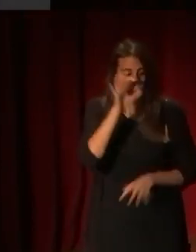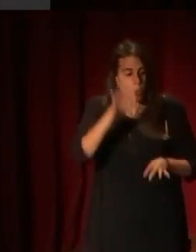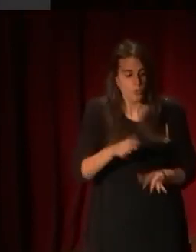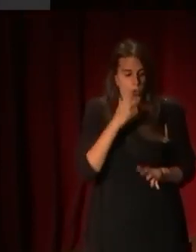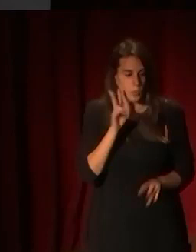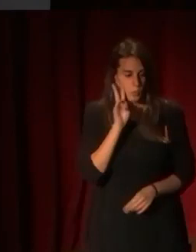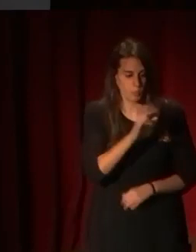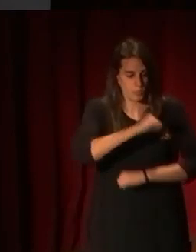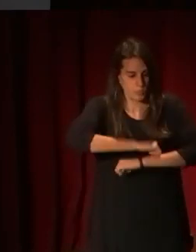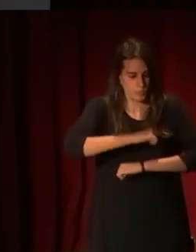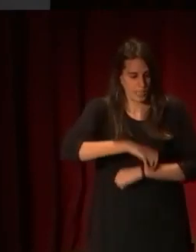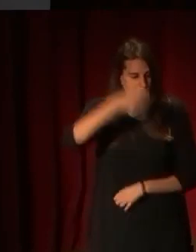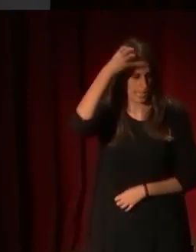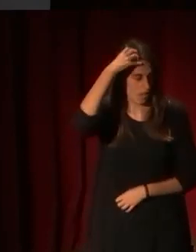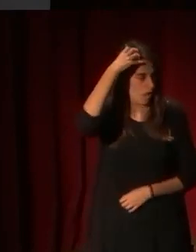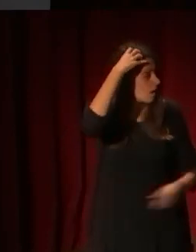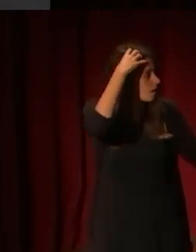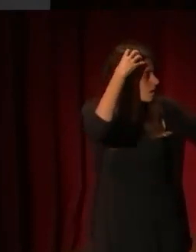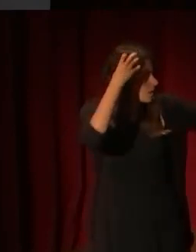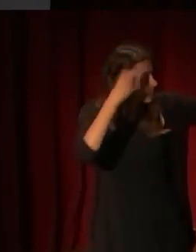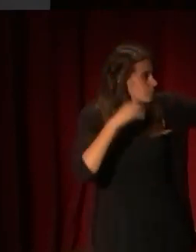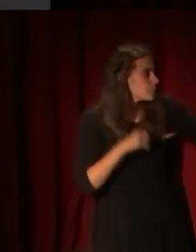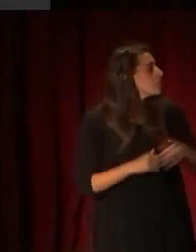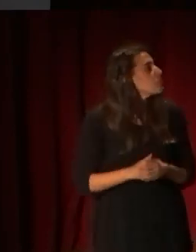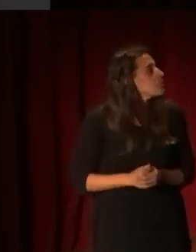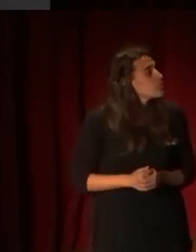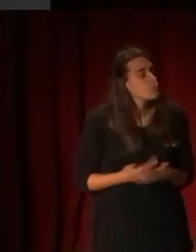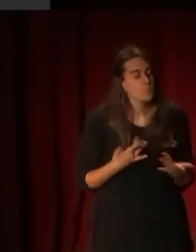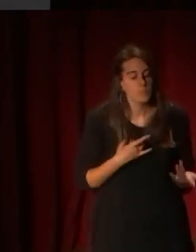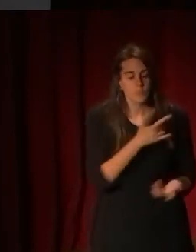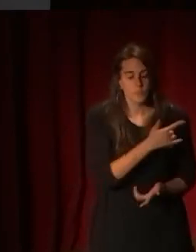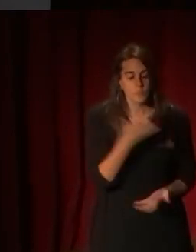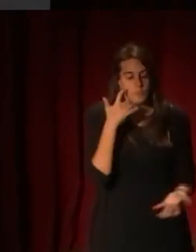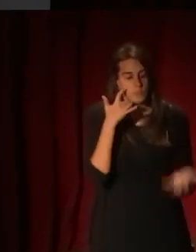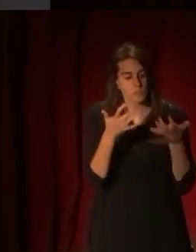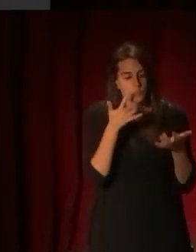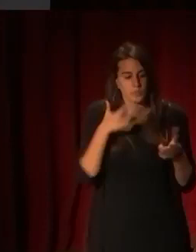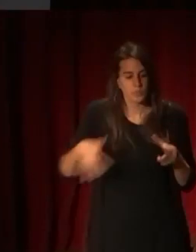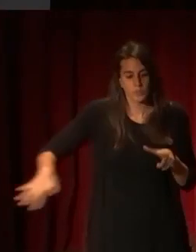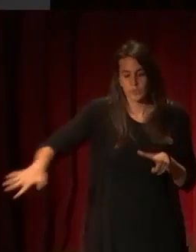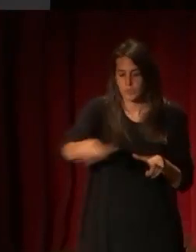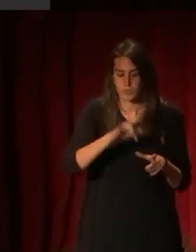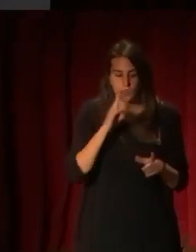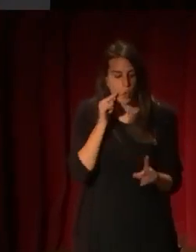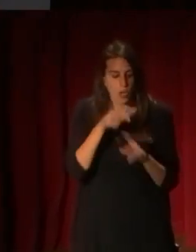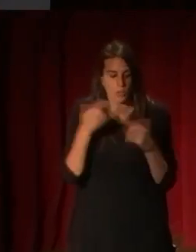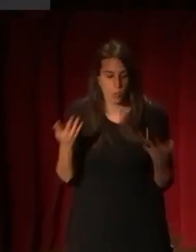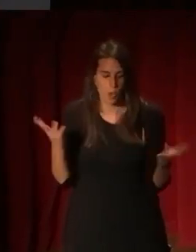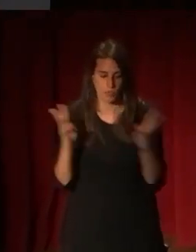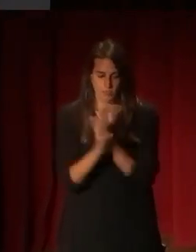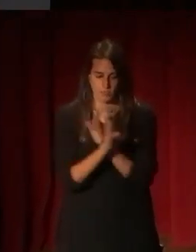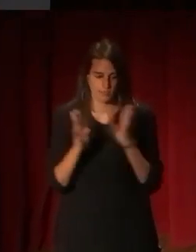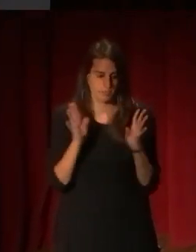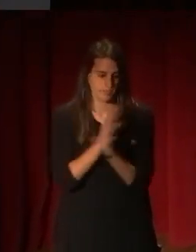en la plaza mayor tiene una cualidad que es un espacio totalmente cívico y al decir cívico me